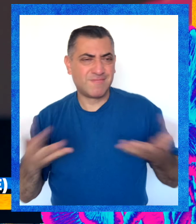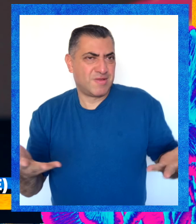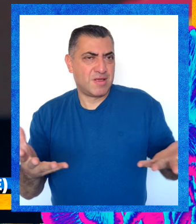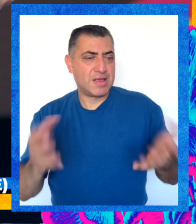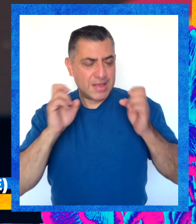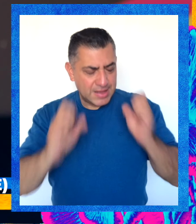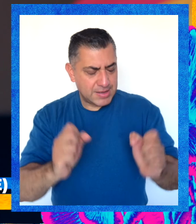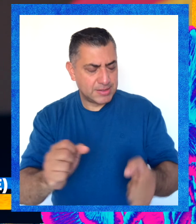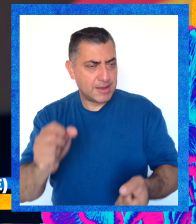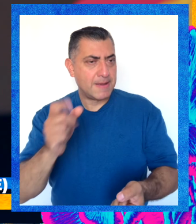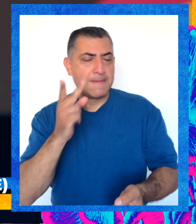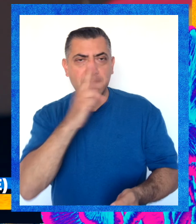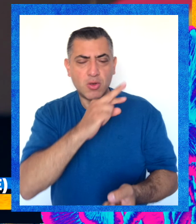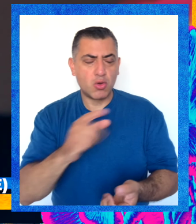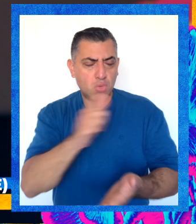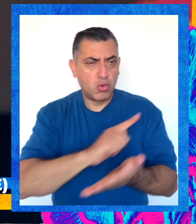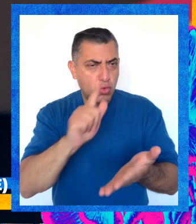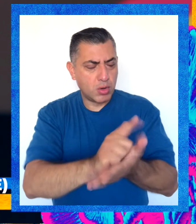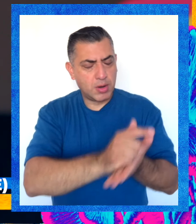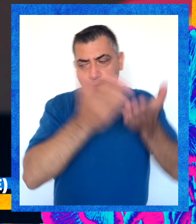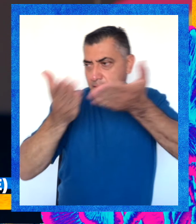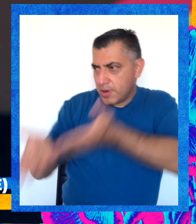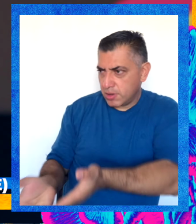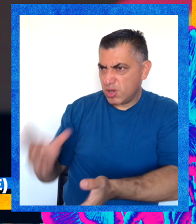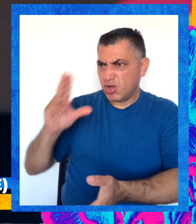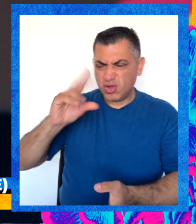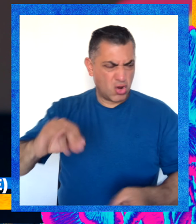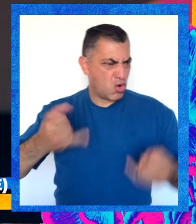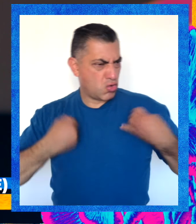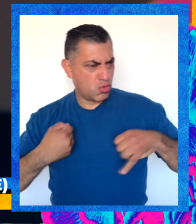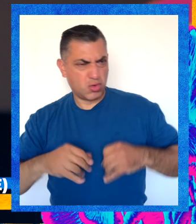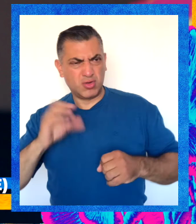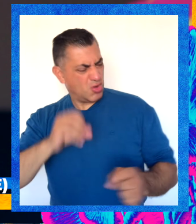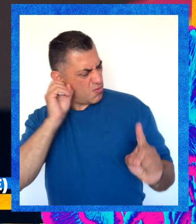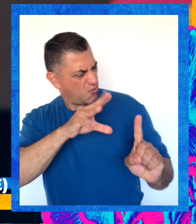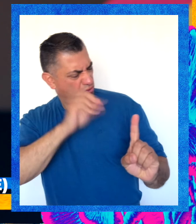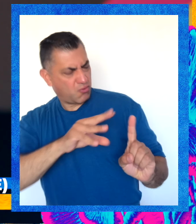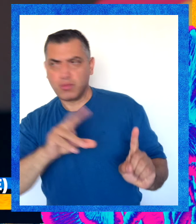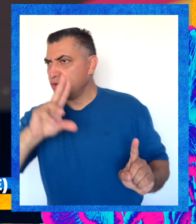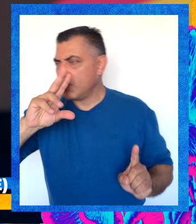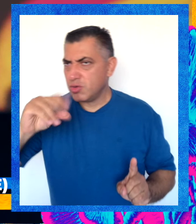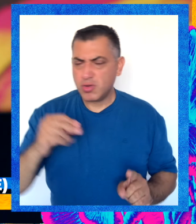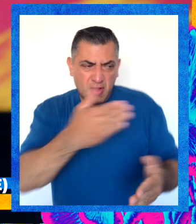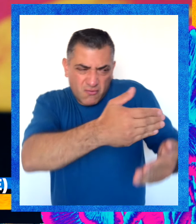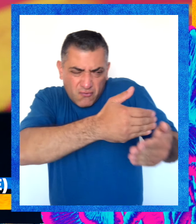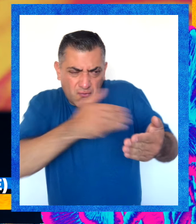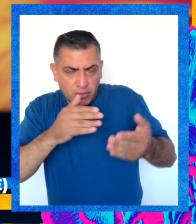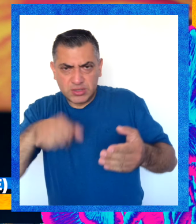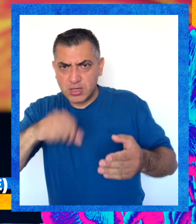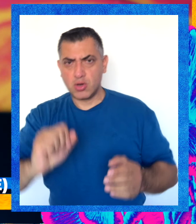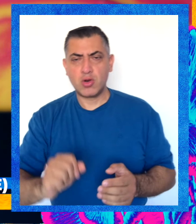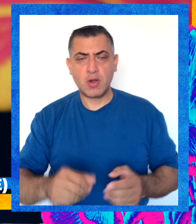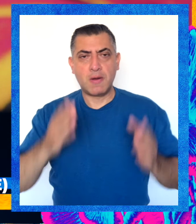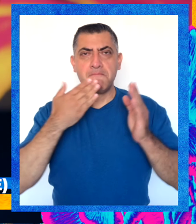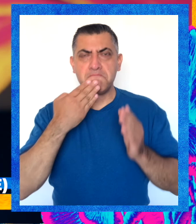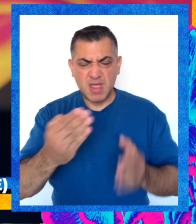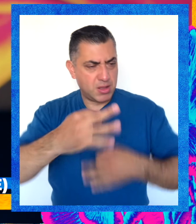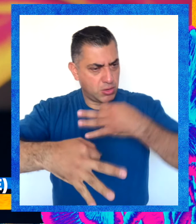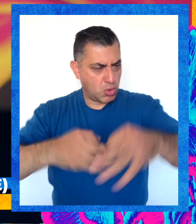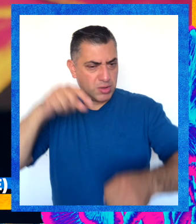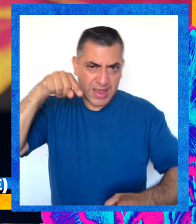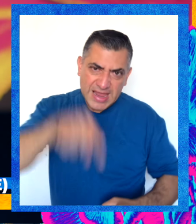este es el mejor lugar donde pueden venir porque no van a ser juzgados no van a ser criticados no van a ser limitados al contrario este es un lugar